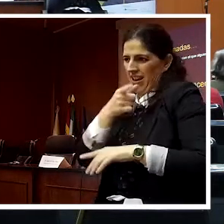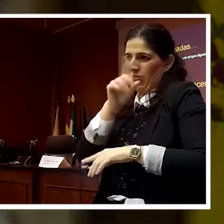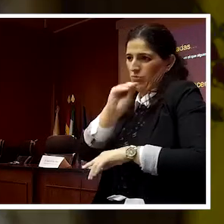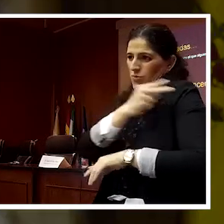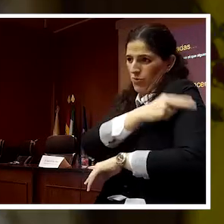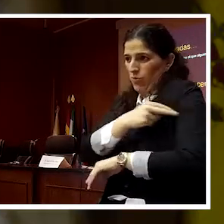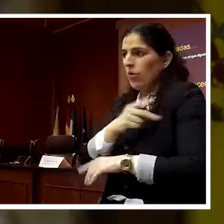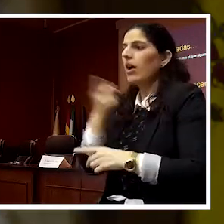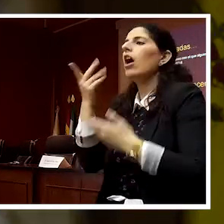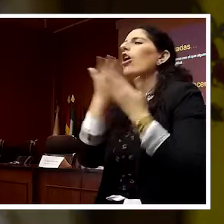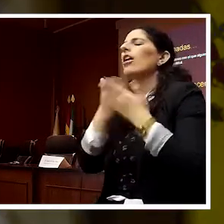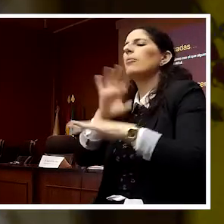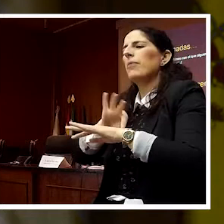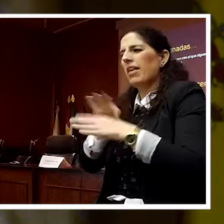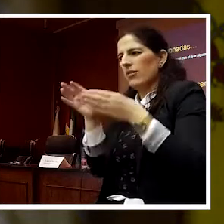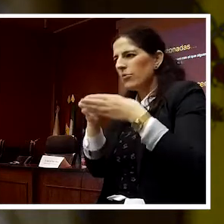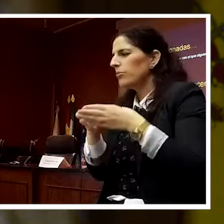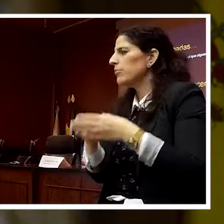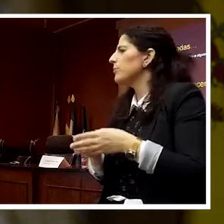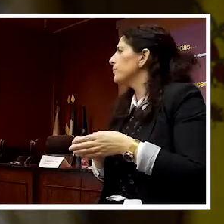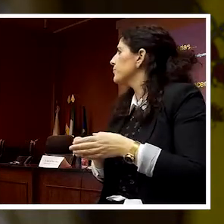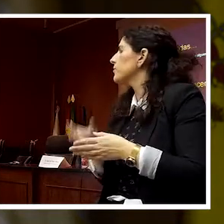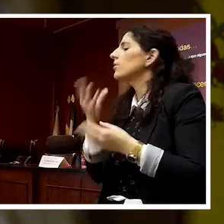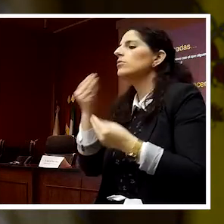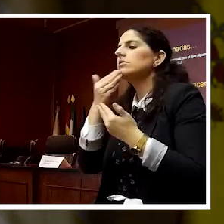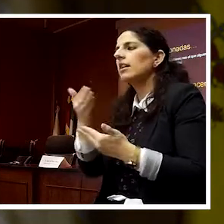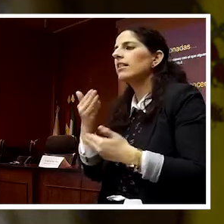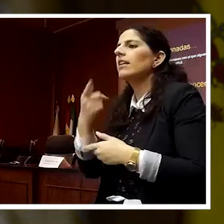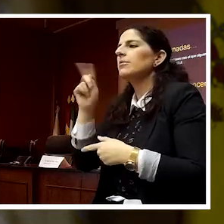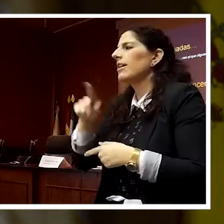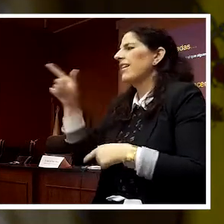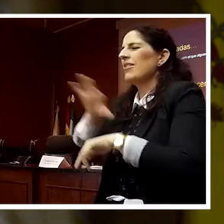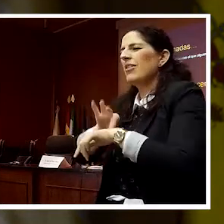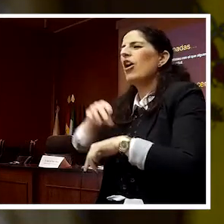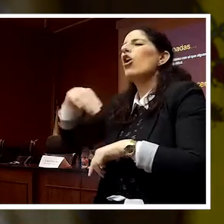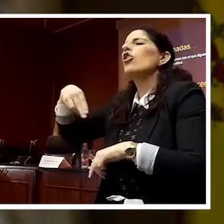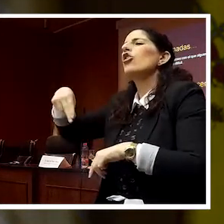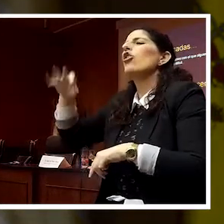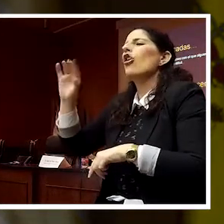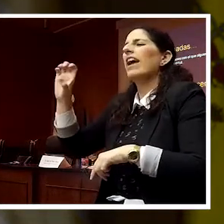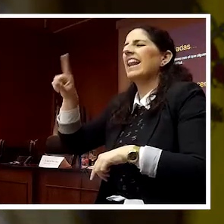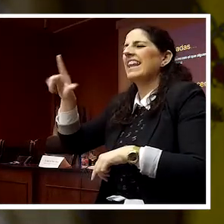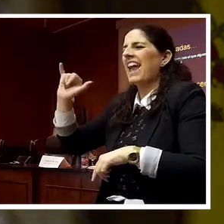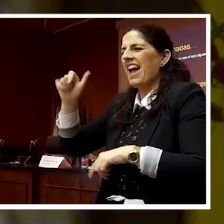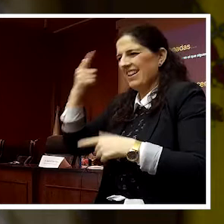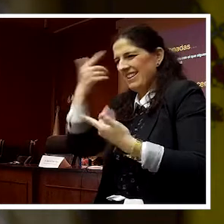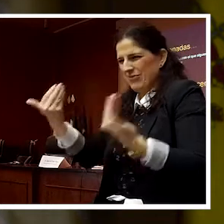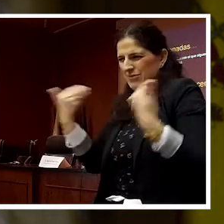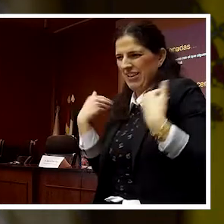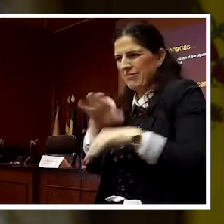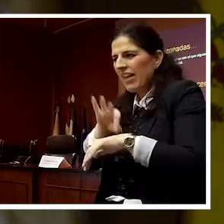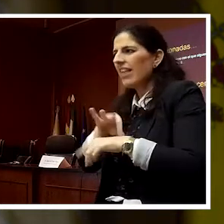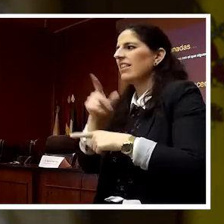gracias al Colegio de Médicos. Muchas gracias, Noelia Muñoz, por tu invitación. Siempre decir